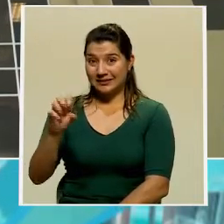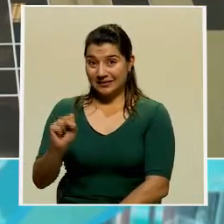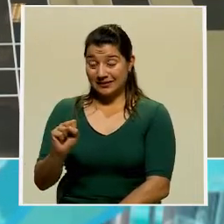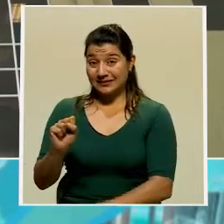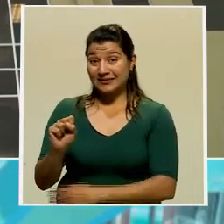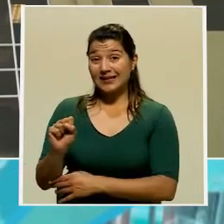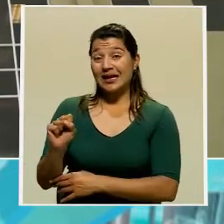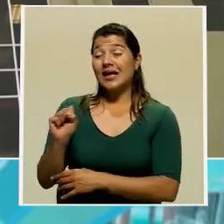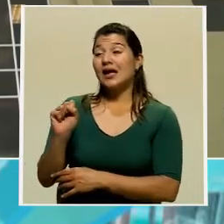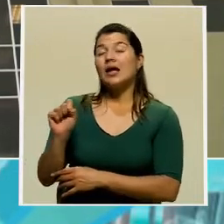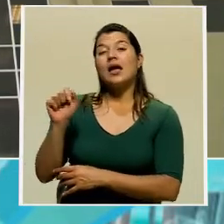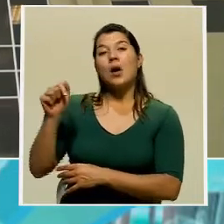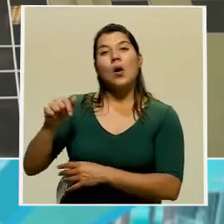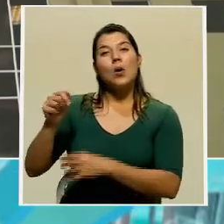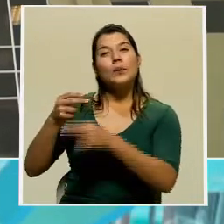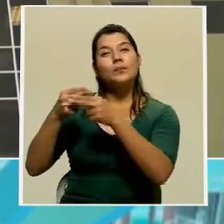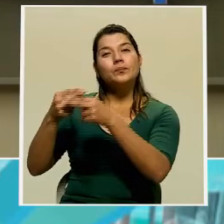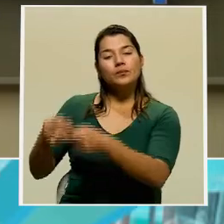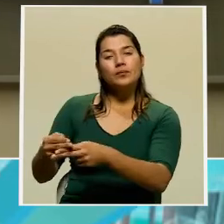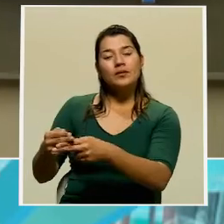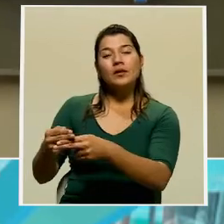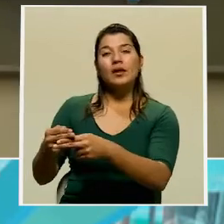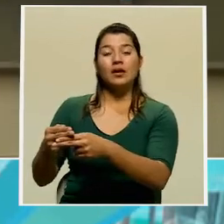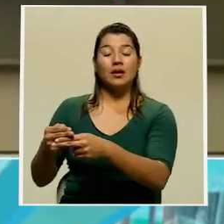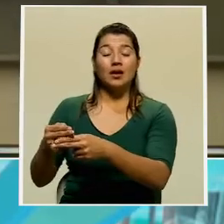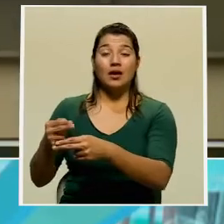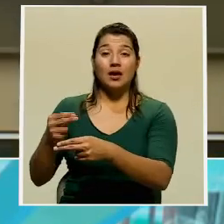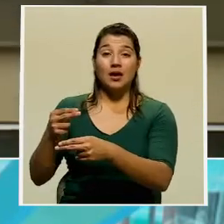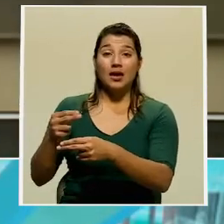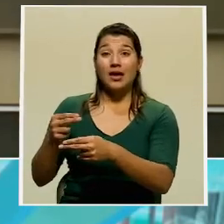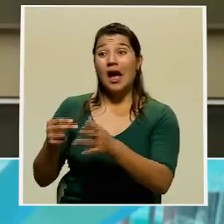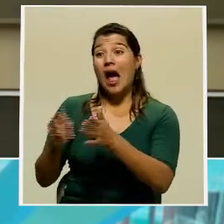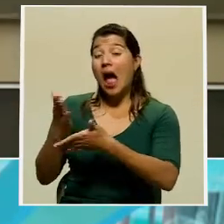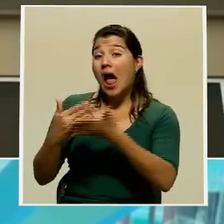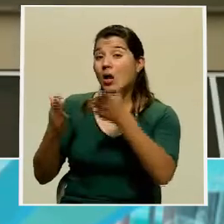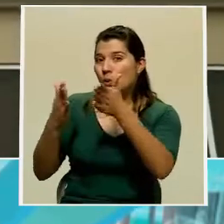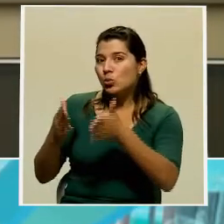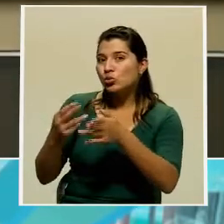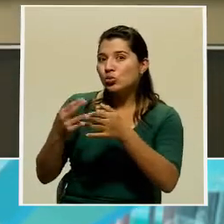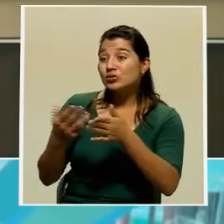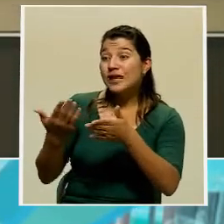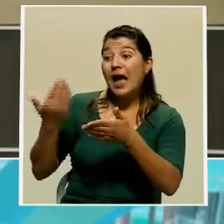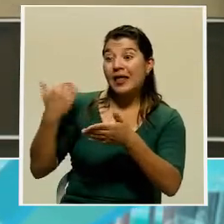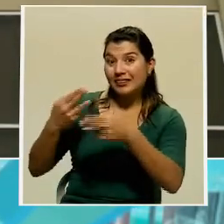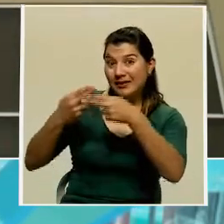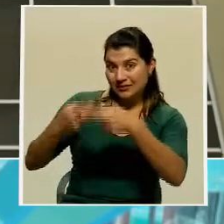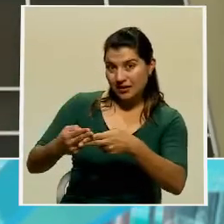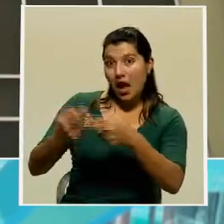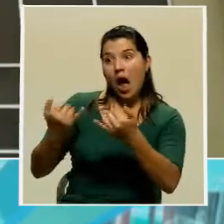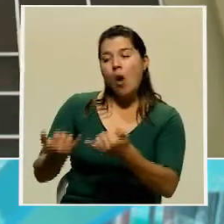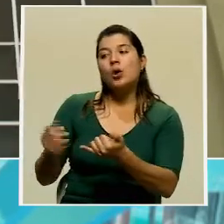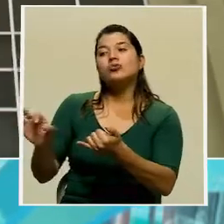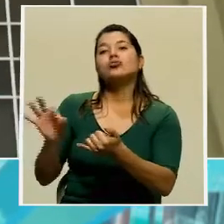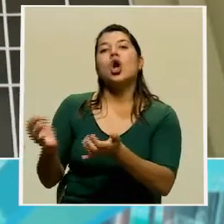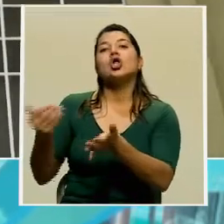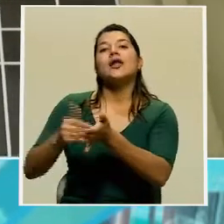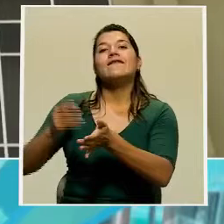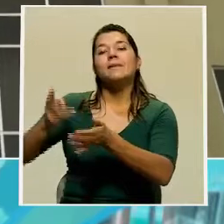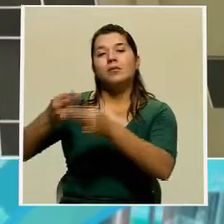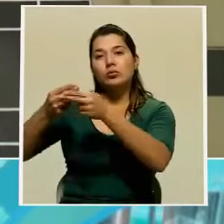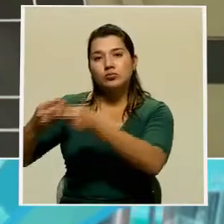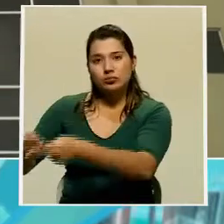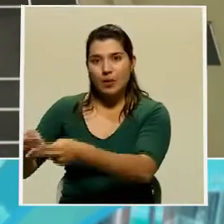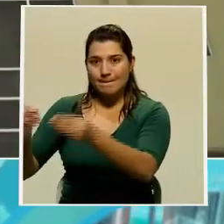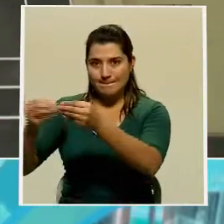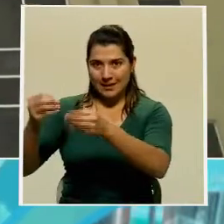personas de forma interina, algunos reiteradamente. Don Edgar, en los últimos meses la